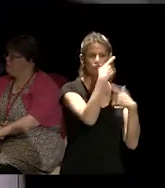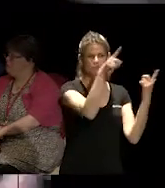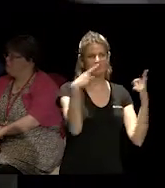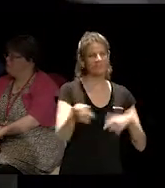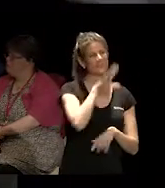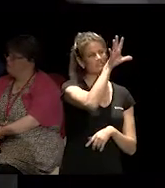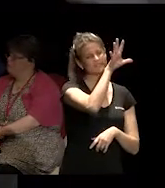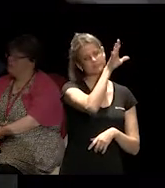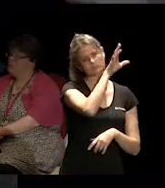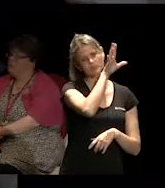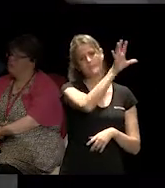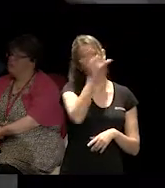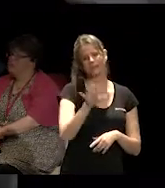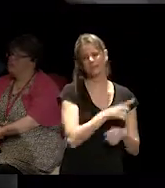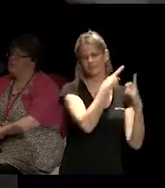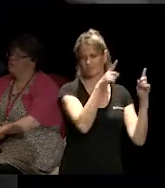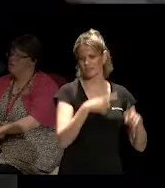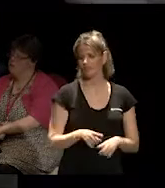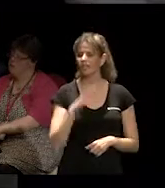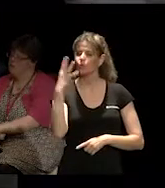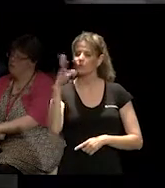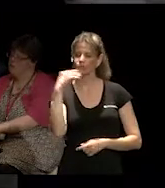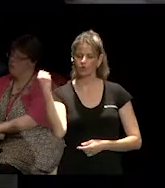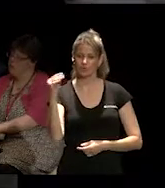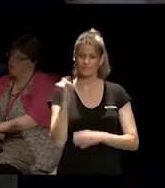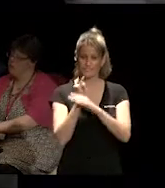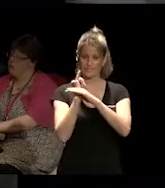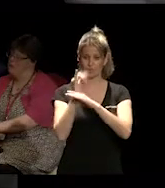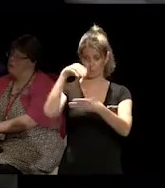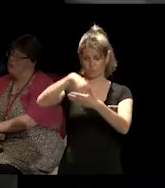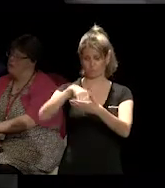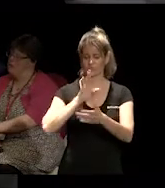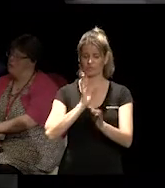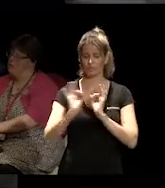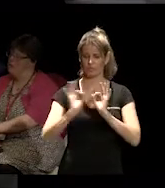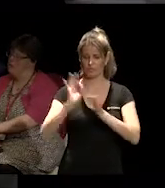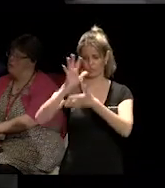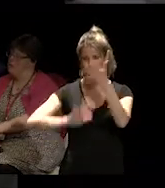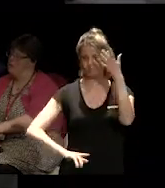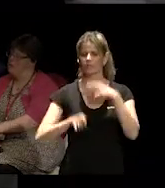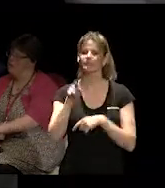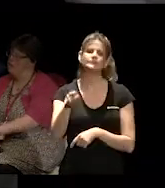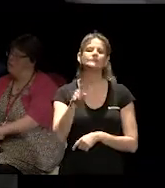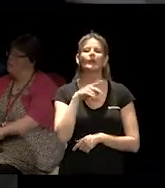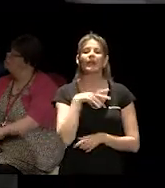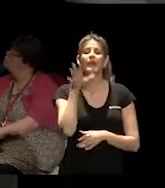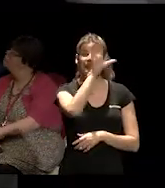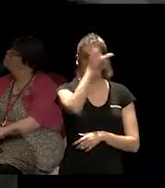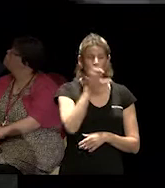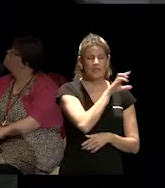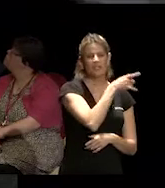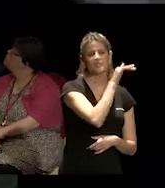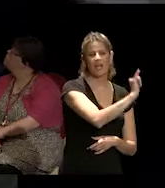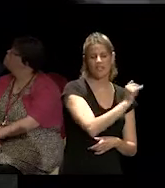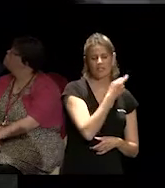jóvenes actores posgraduados del Instituto del Teatro. Entre estas nacionalidades está una persona de Pakistán,